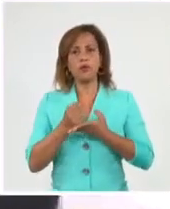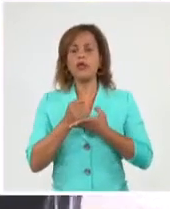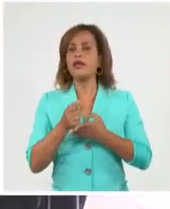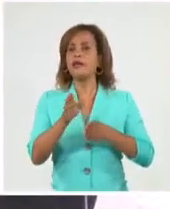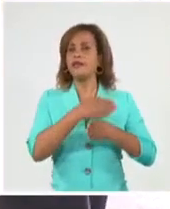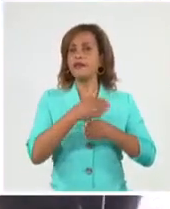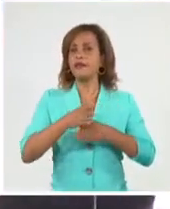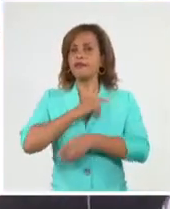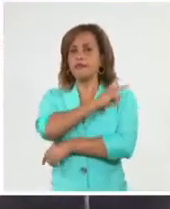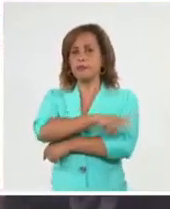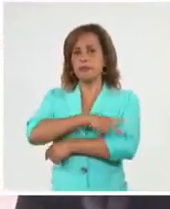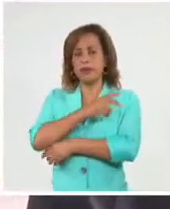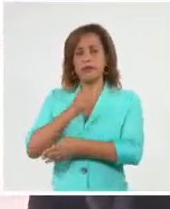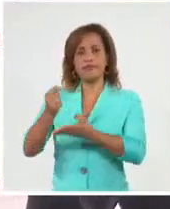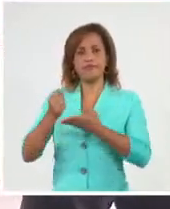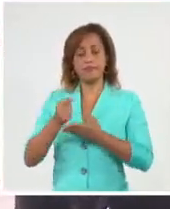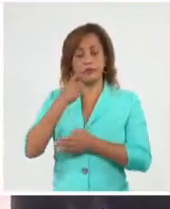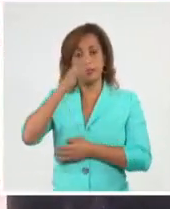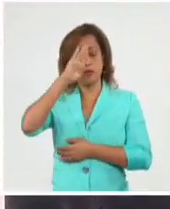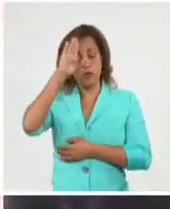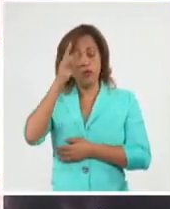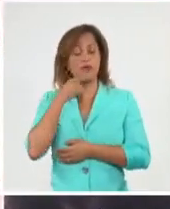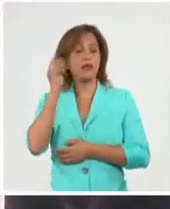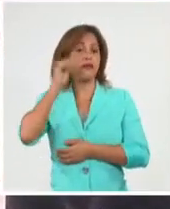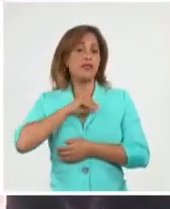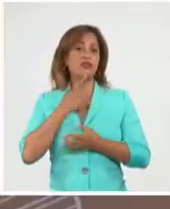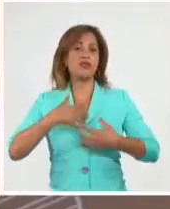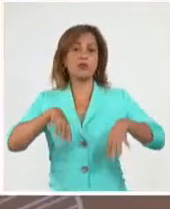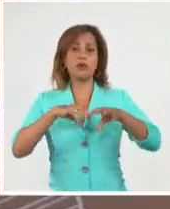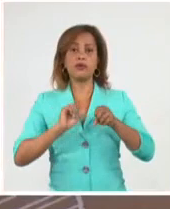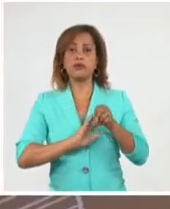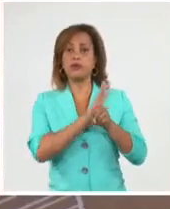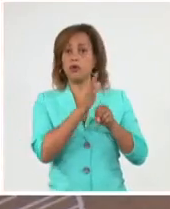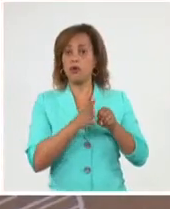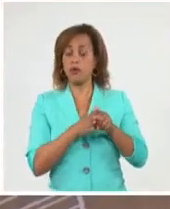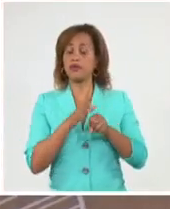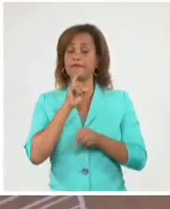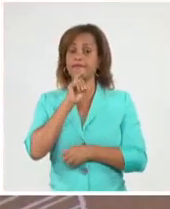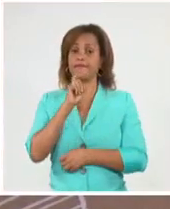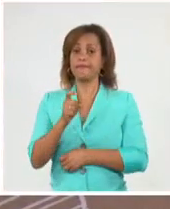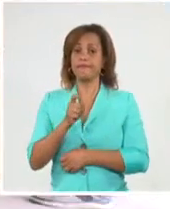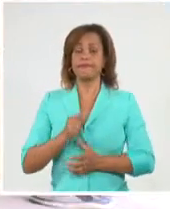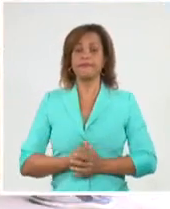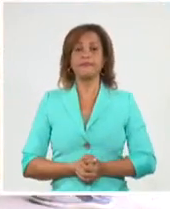que apoyan al país durante la compleja situación epidemiológica que vivimos.